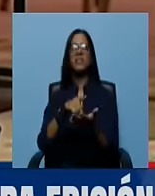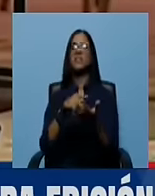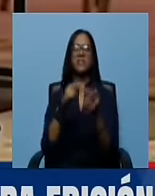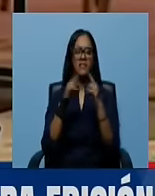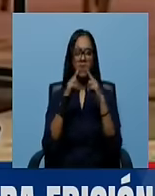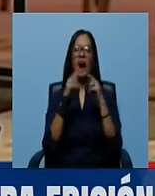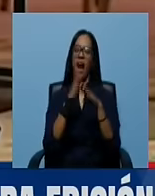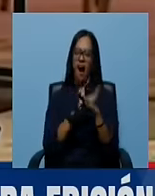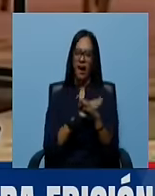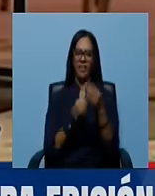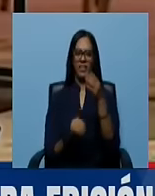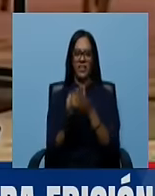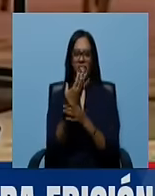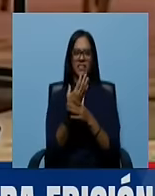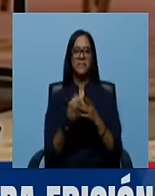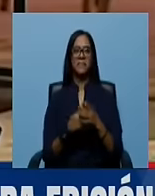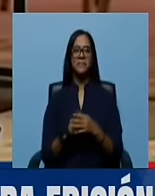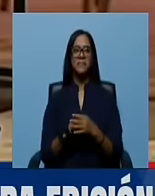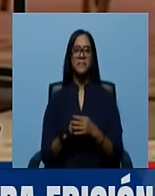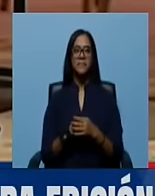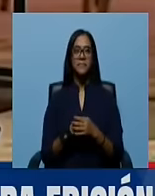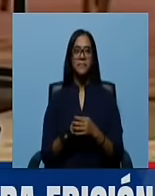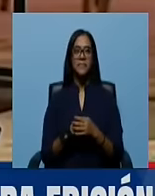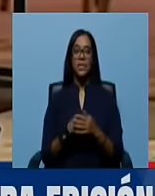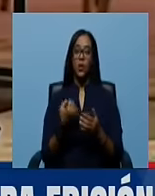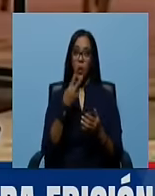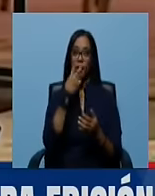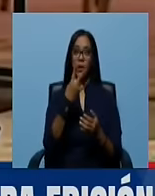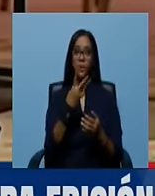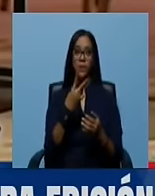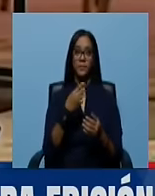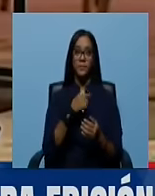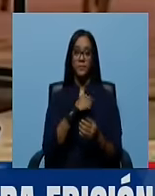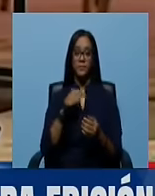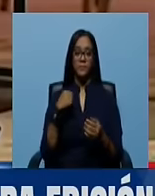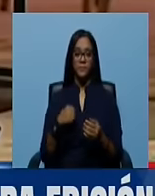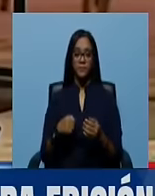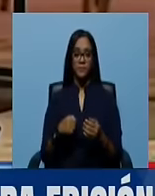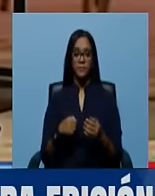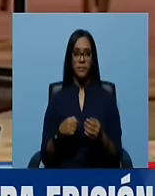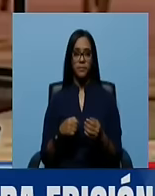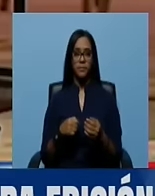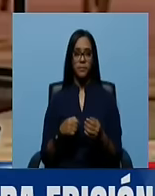de su inauguración. Uno cuando va a Beijing lo llevan